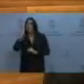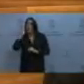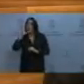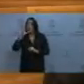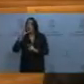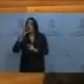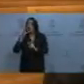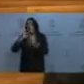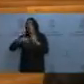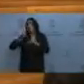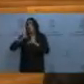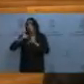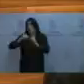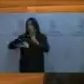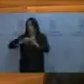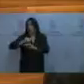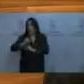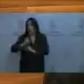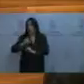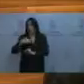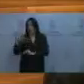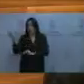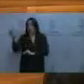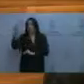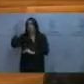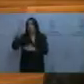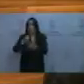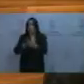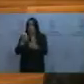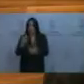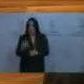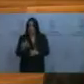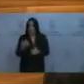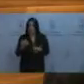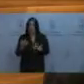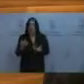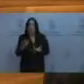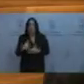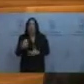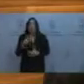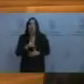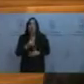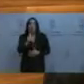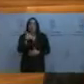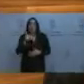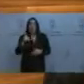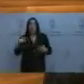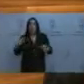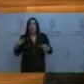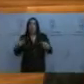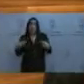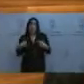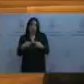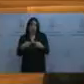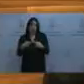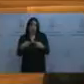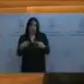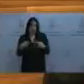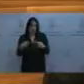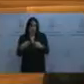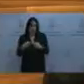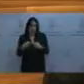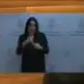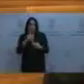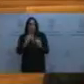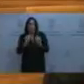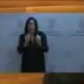incumplimientos en la obra. Mire, la segunda cuestión es que, dada la situación de indefinición en el futuro de esta sociedad, donde se ha empezado a tramitar ahora